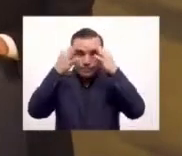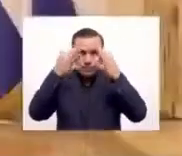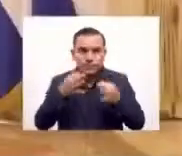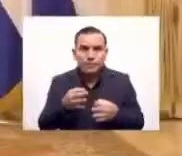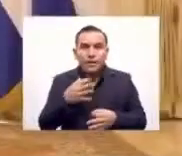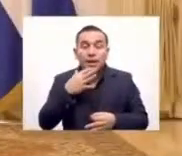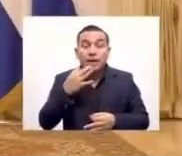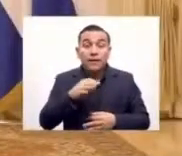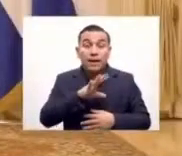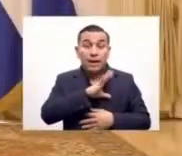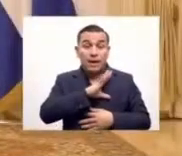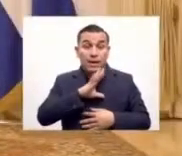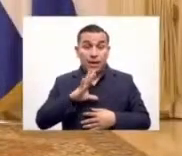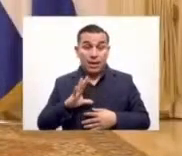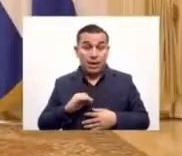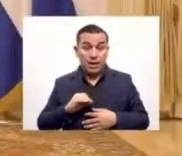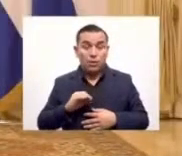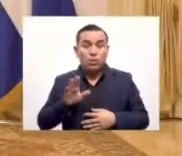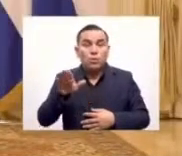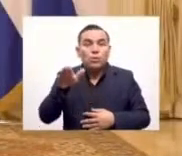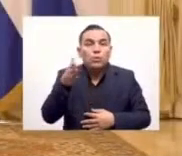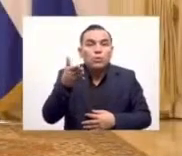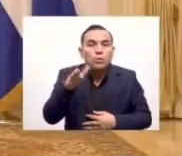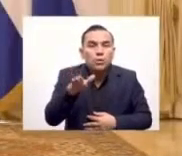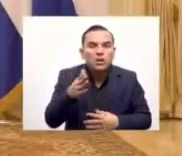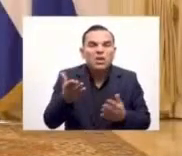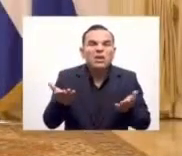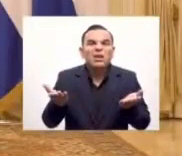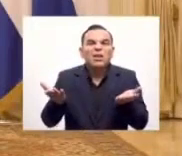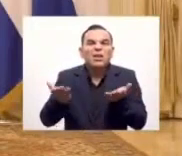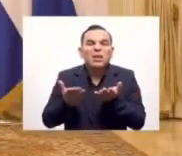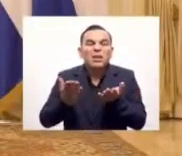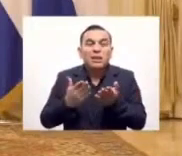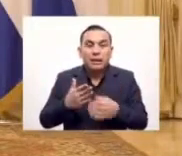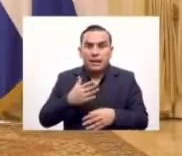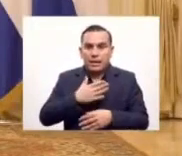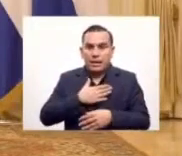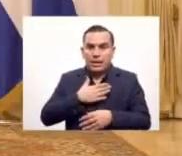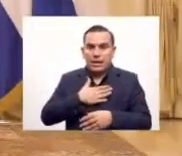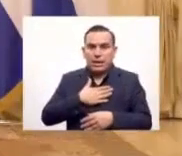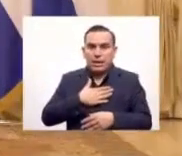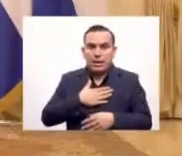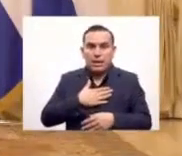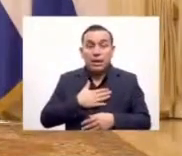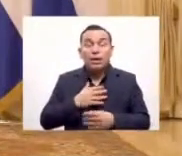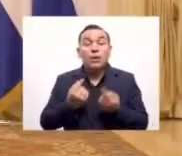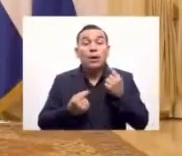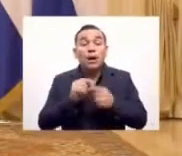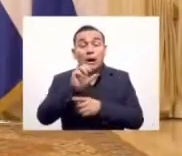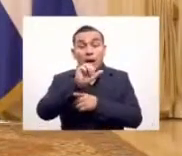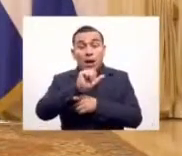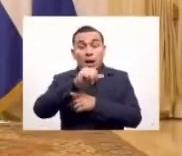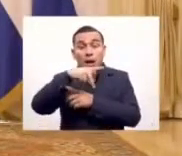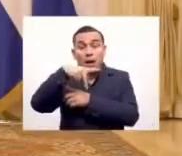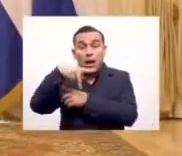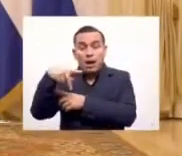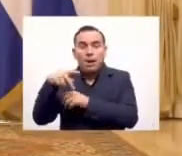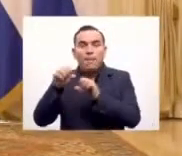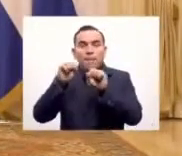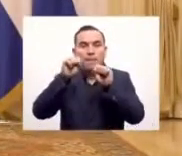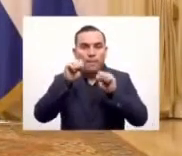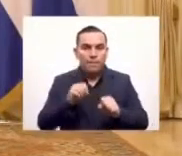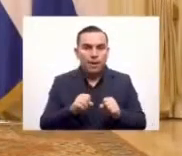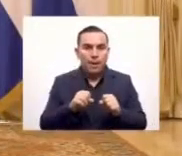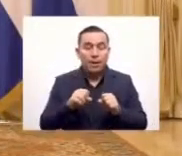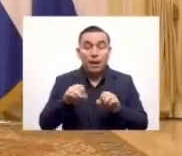como... Secretaria bilingüe con computación, mira. Pues justamente, o sea, antes